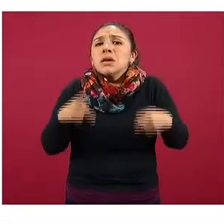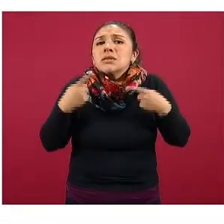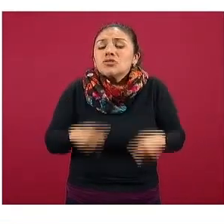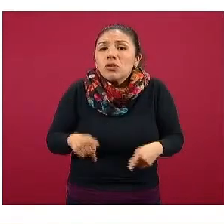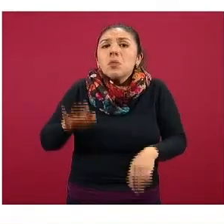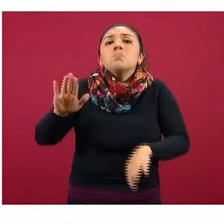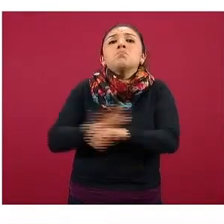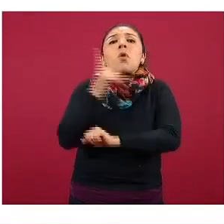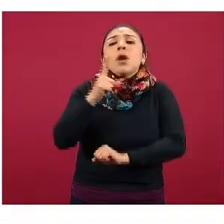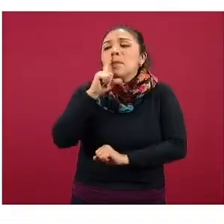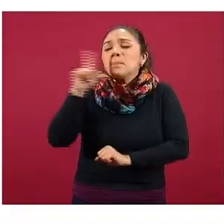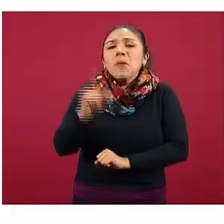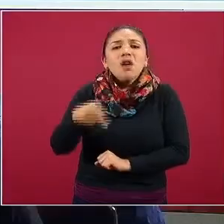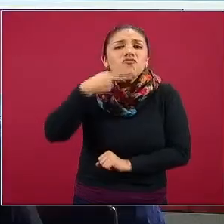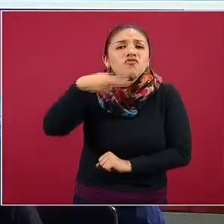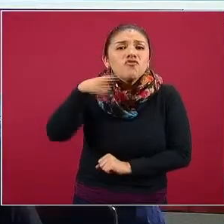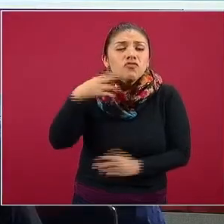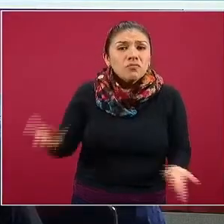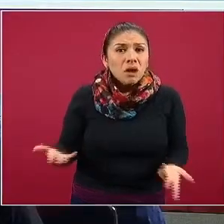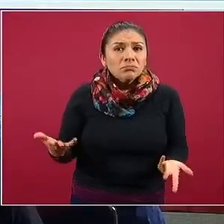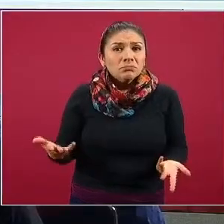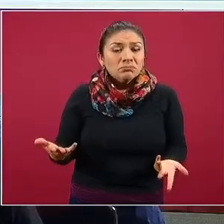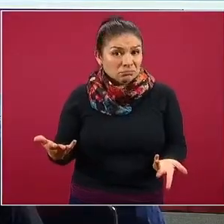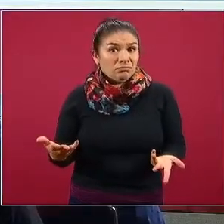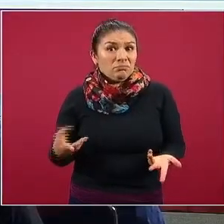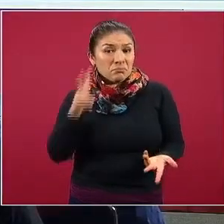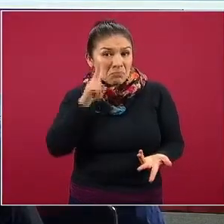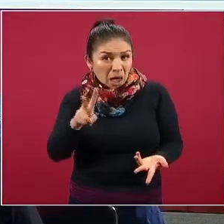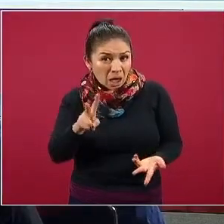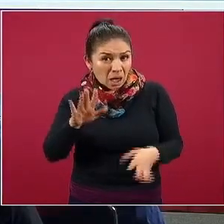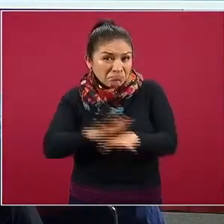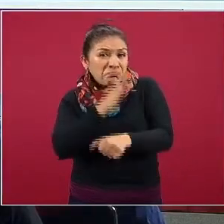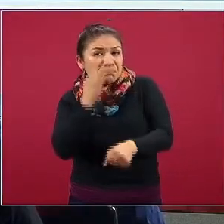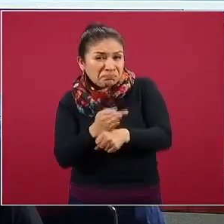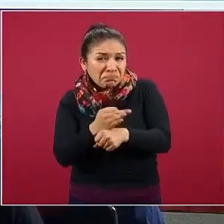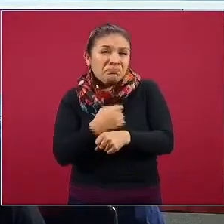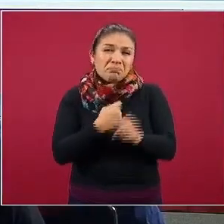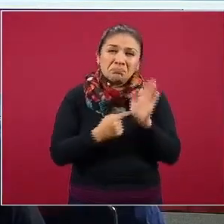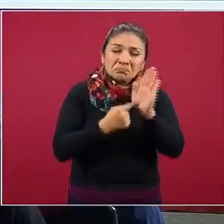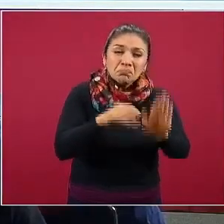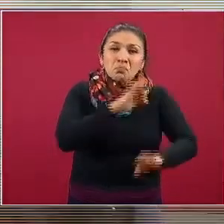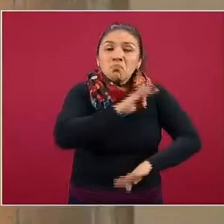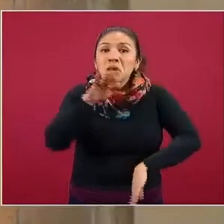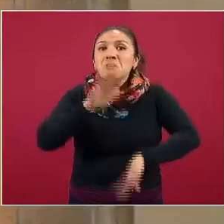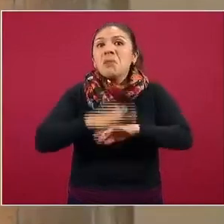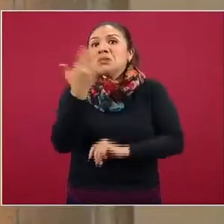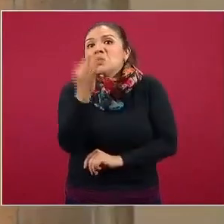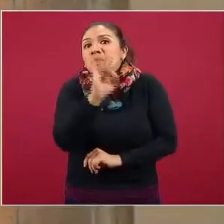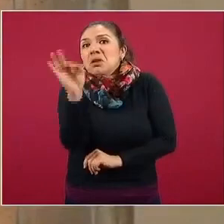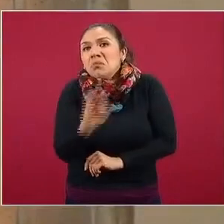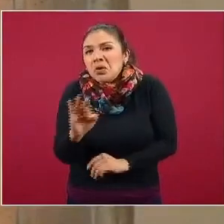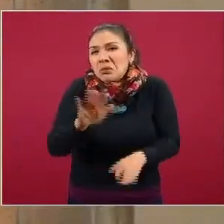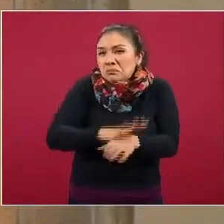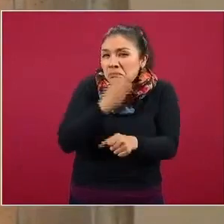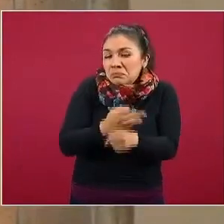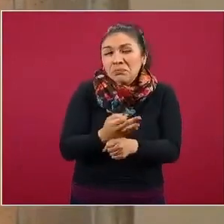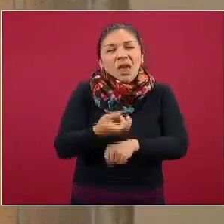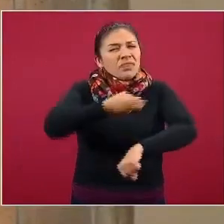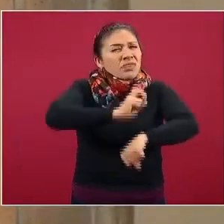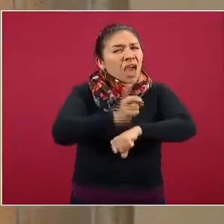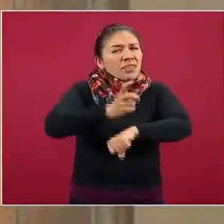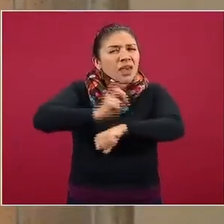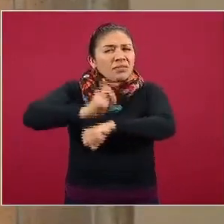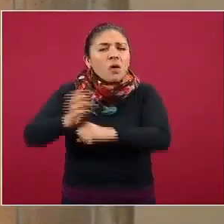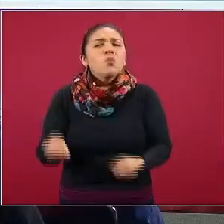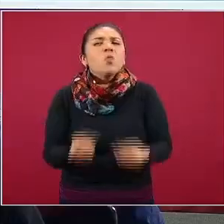a causa del tabaquismo. Y los números son conservadores, podrían ser un 50% más. Diariamente